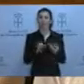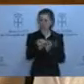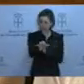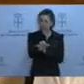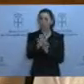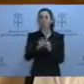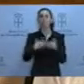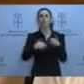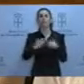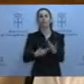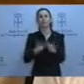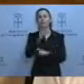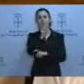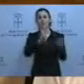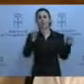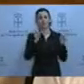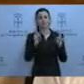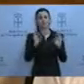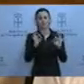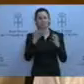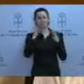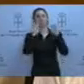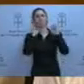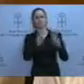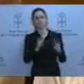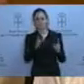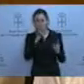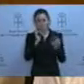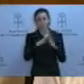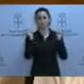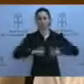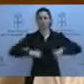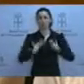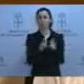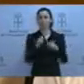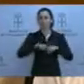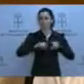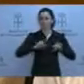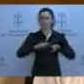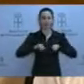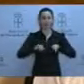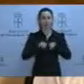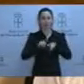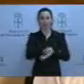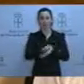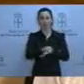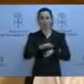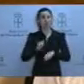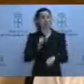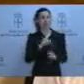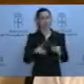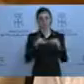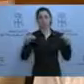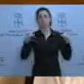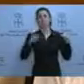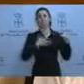el funcionamiento de la Fundación es por lo menos extraño. Se abren convenios con el Principado para el sostenimiento de un agente de igualdad de oportunidades, lo cual